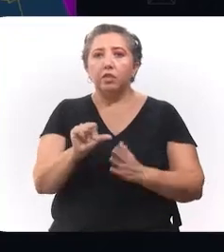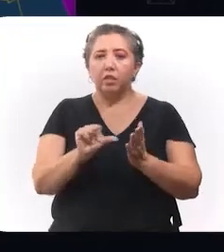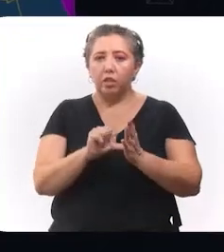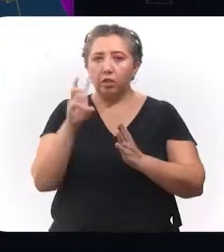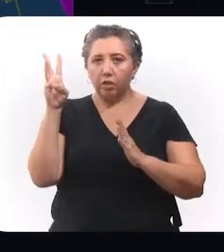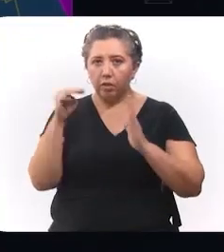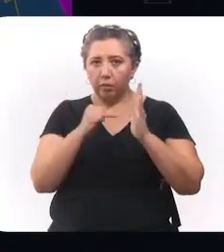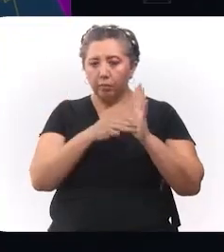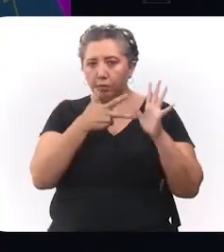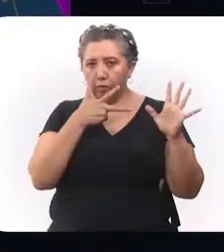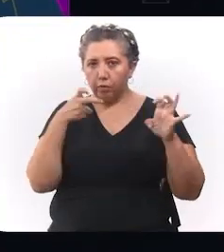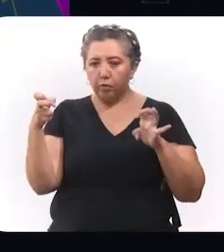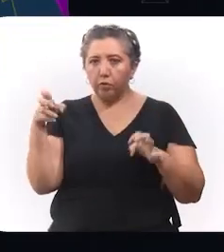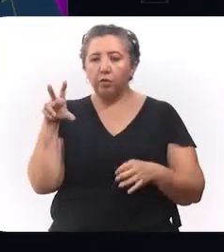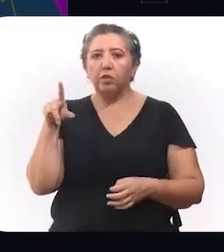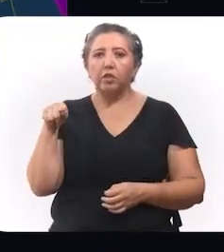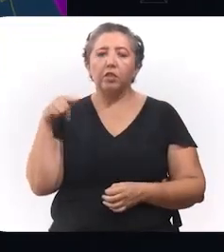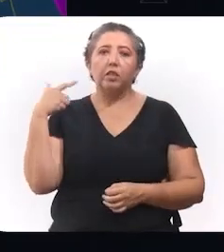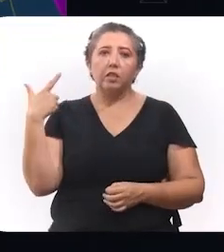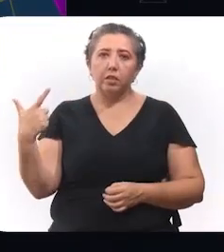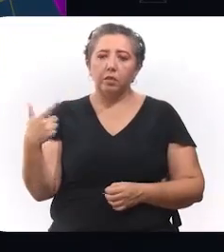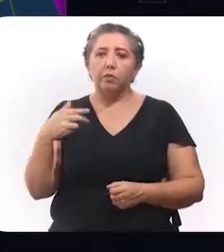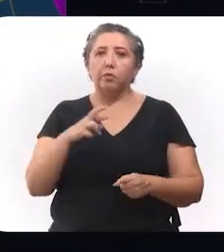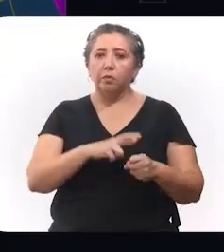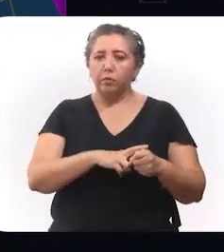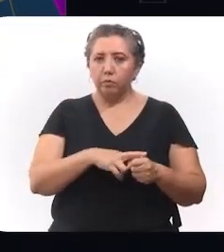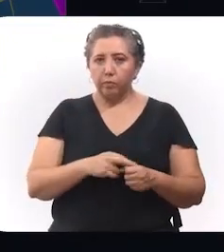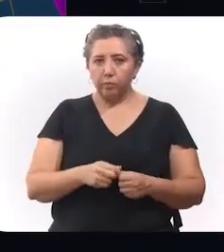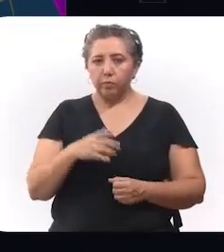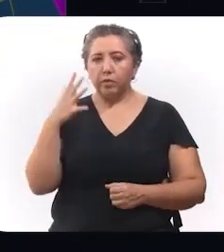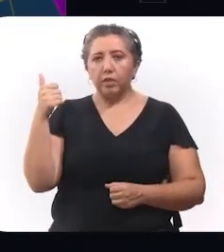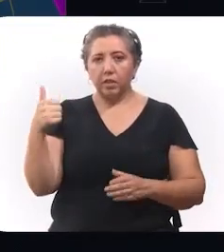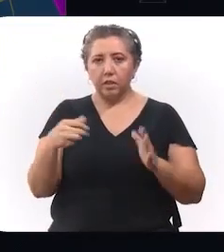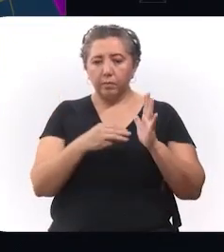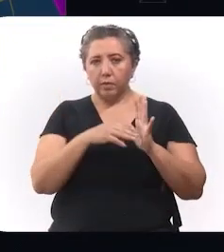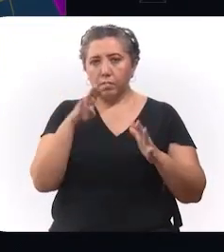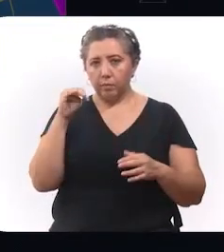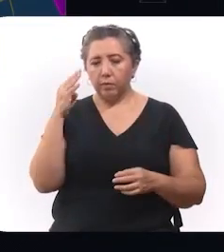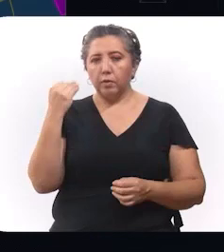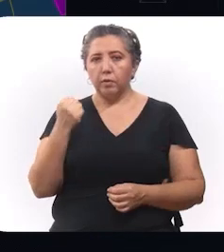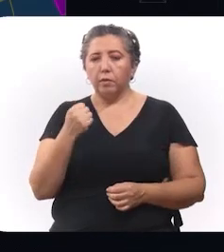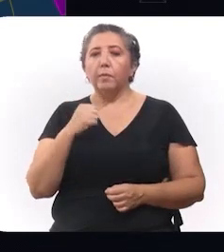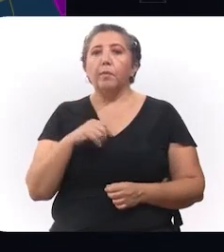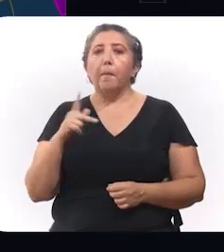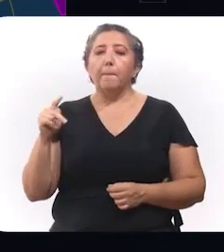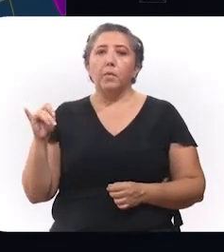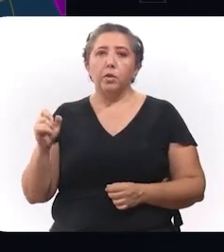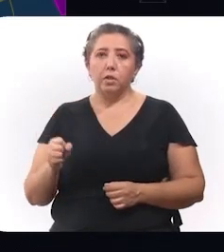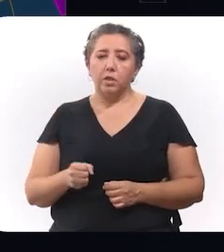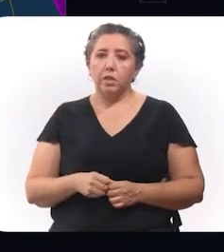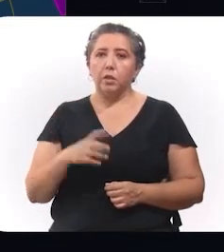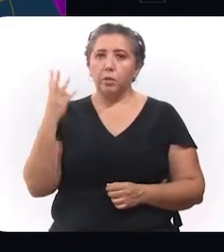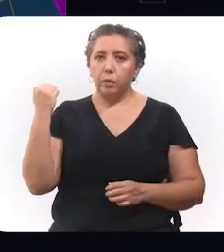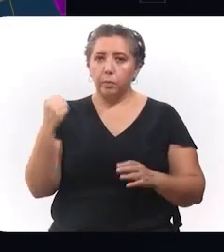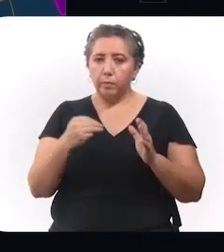centro 3.877, en la zona sur 6.099, en la zona poniente